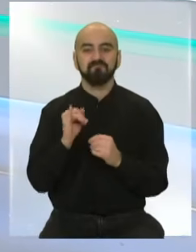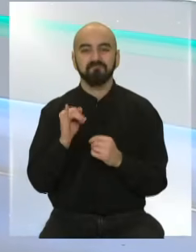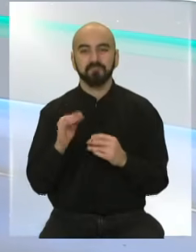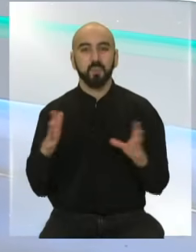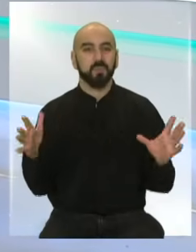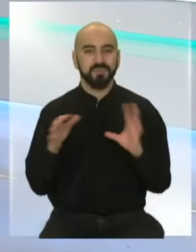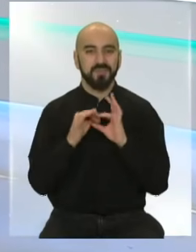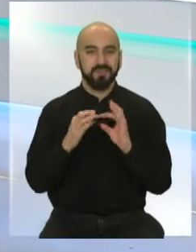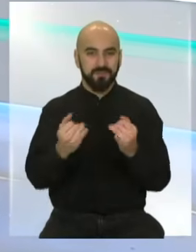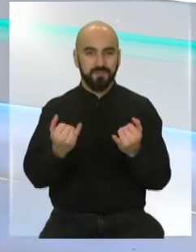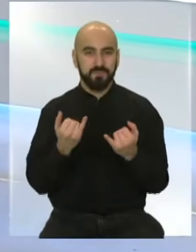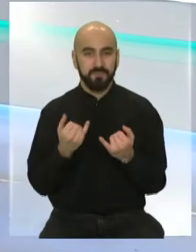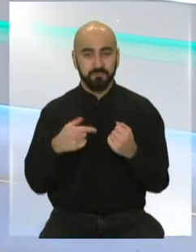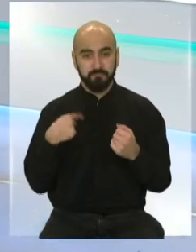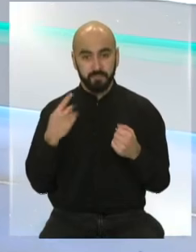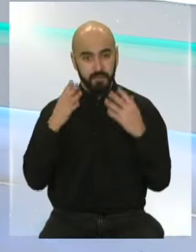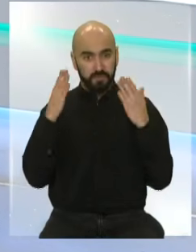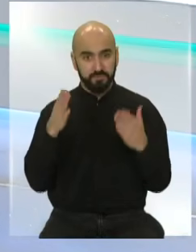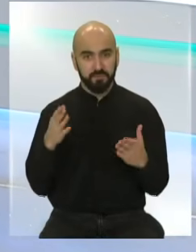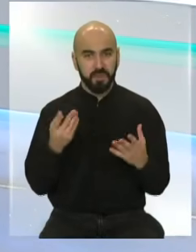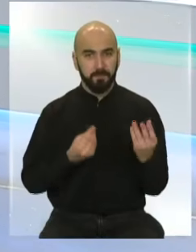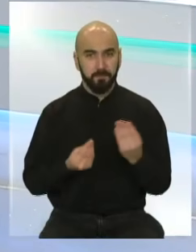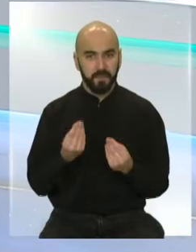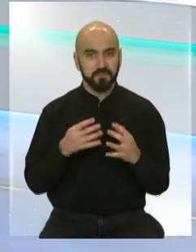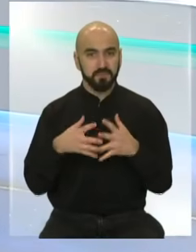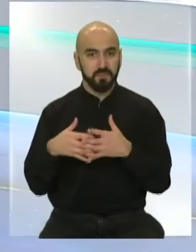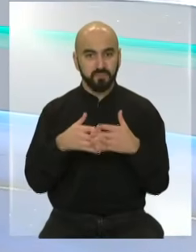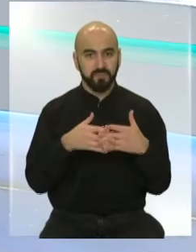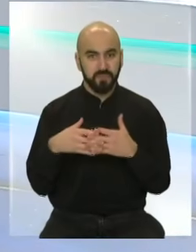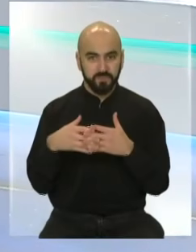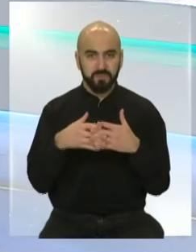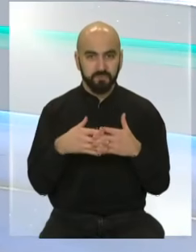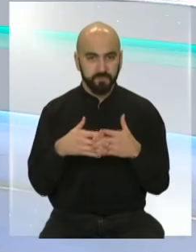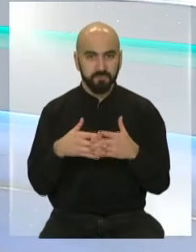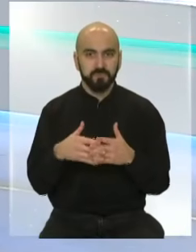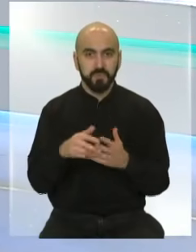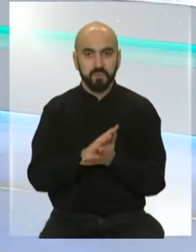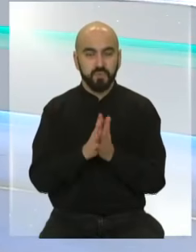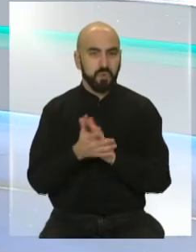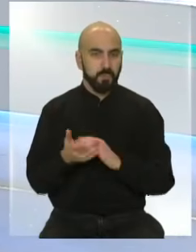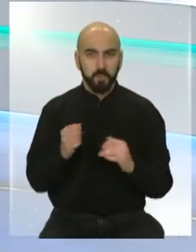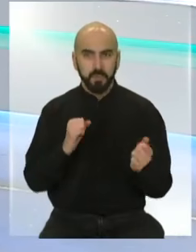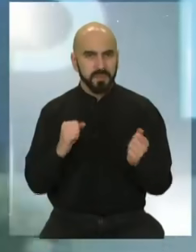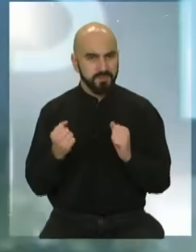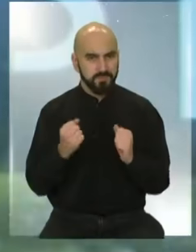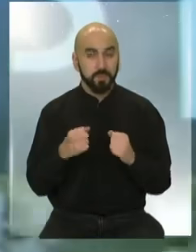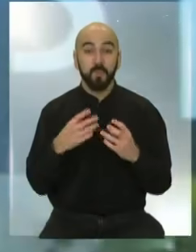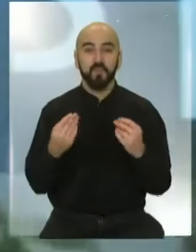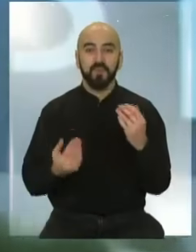toda la información y seguimos muy atentos a lo que ocurre en Estados Unidos, donde está todo muy tenso. Estén muy bien, buenos días. Buenos días.